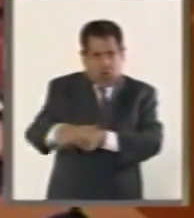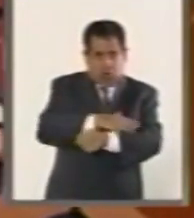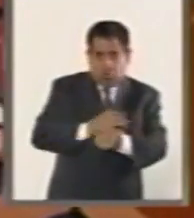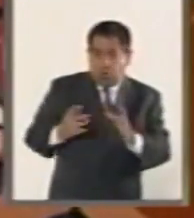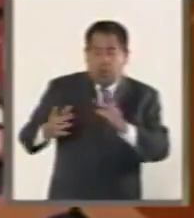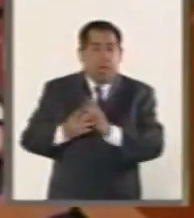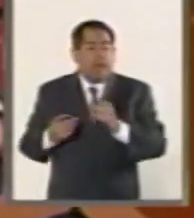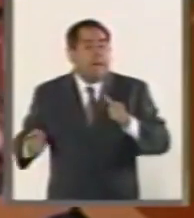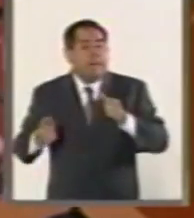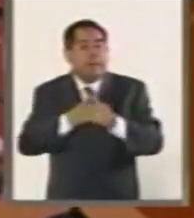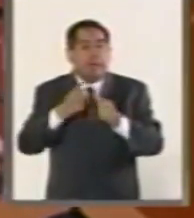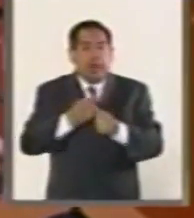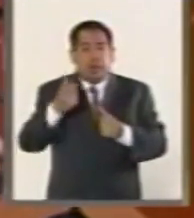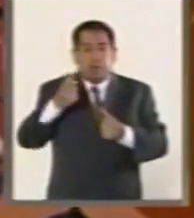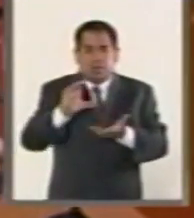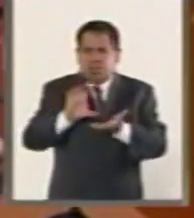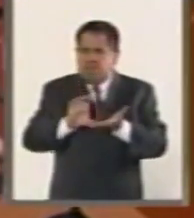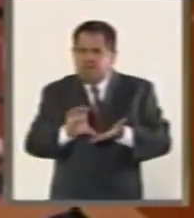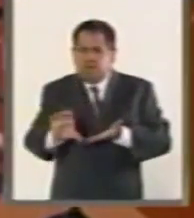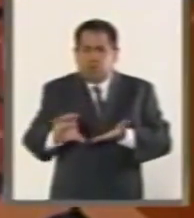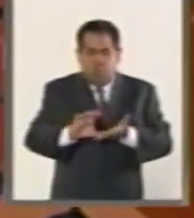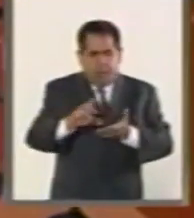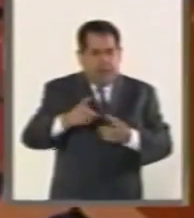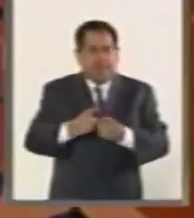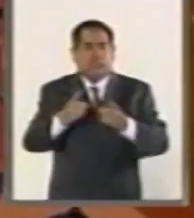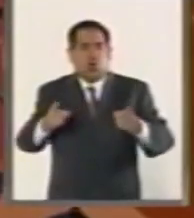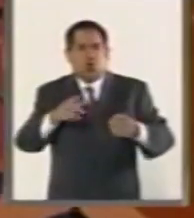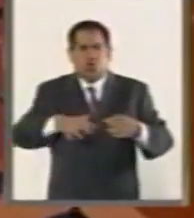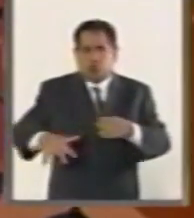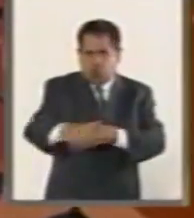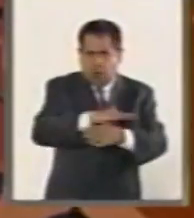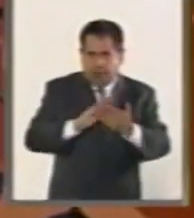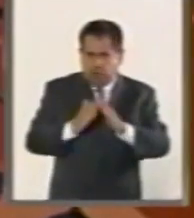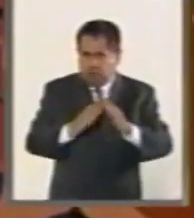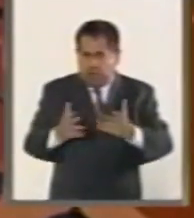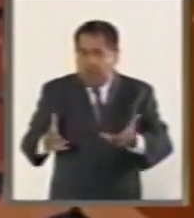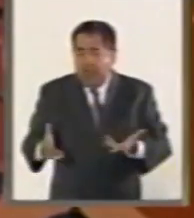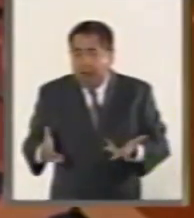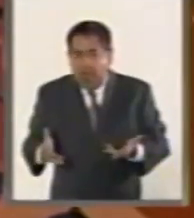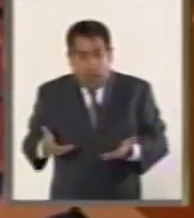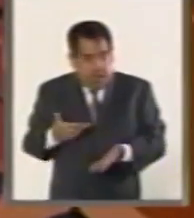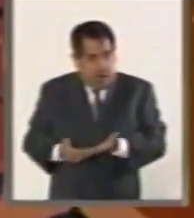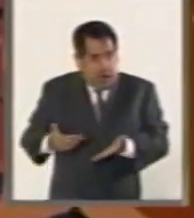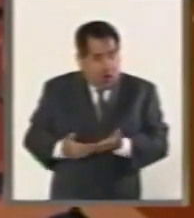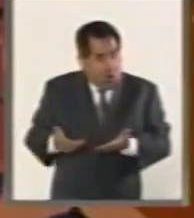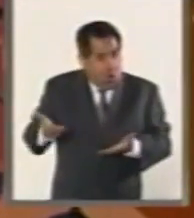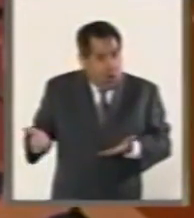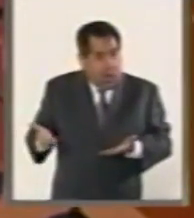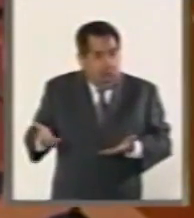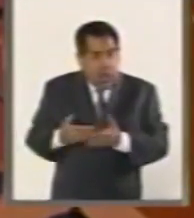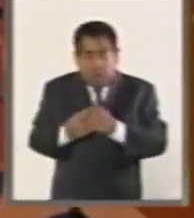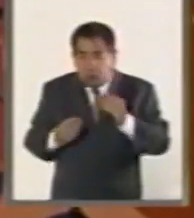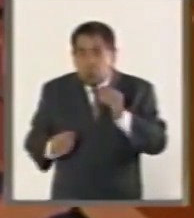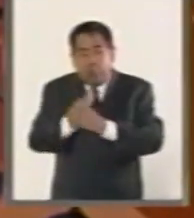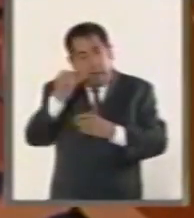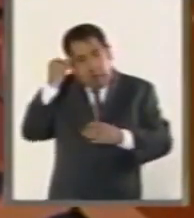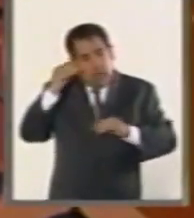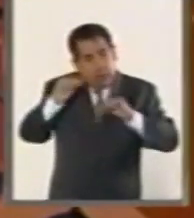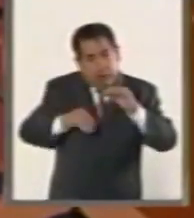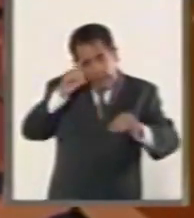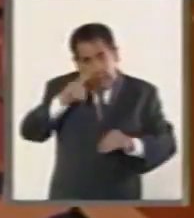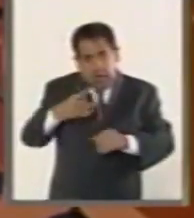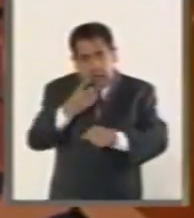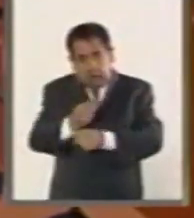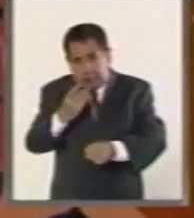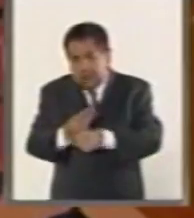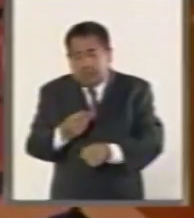primer Fondo de Desarrollo Metropolitano. Entonces, pero hoy y en esos momentos hubo innovación para alentar la renovación